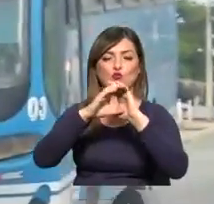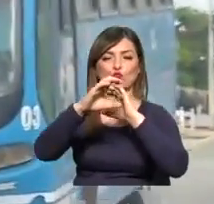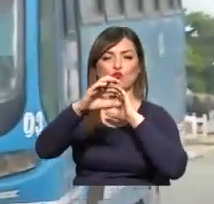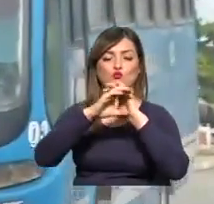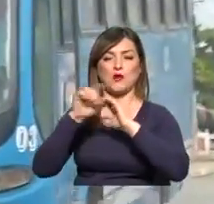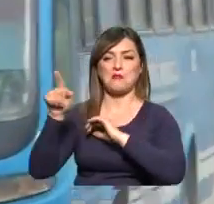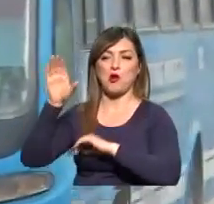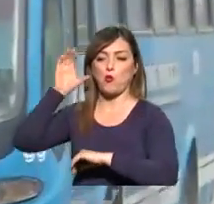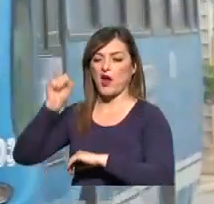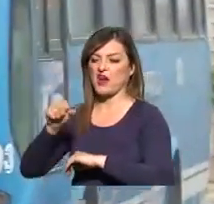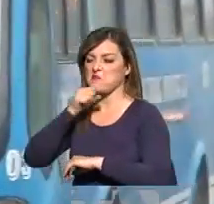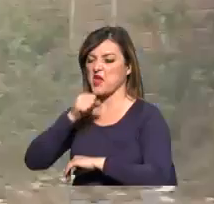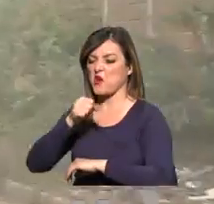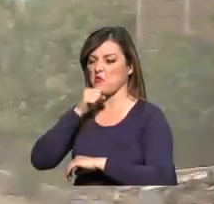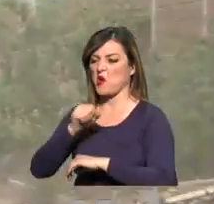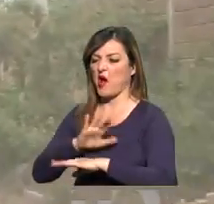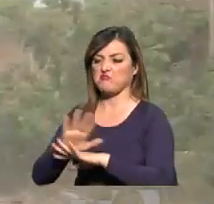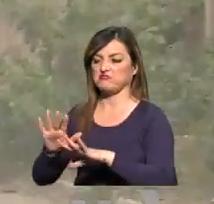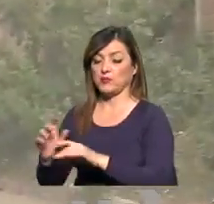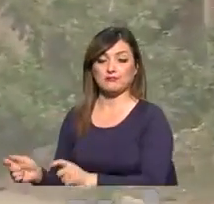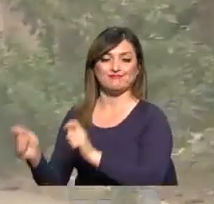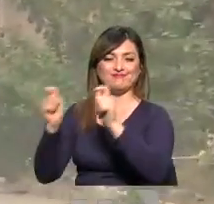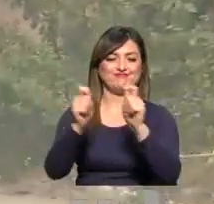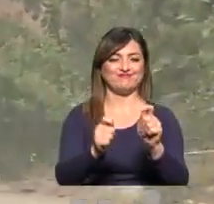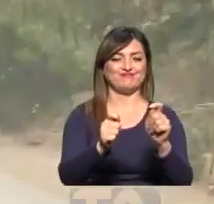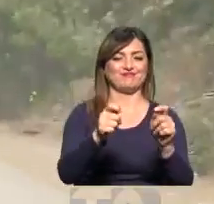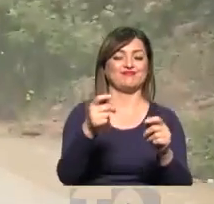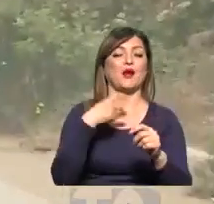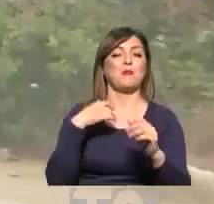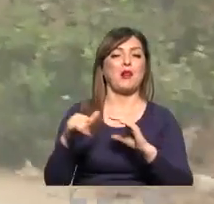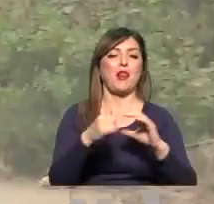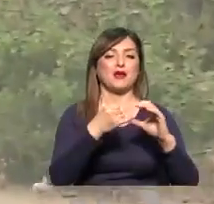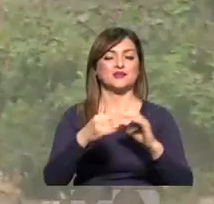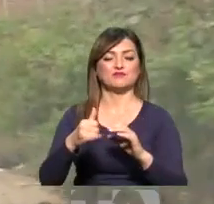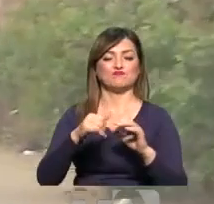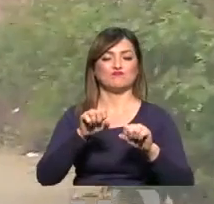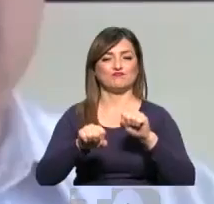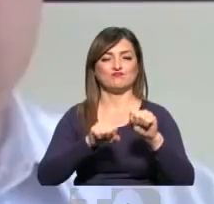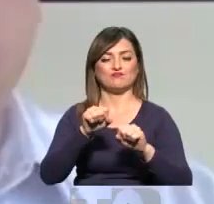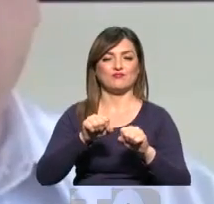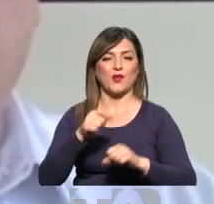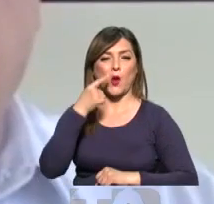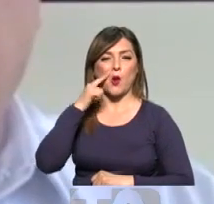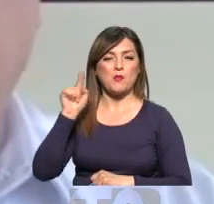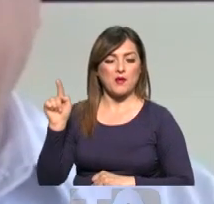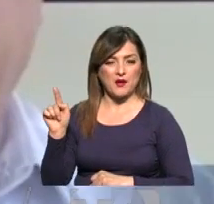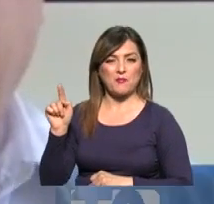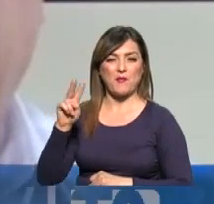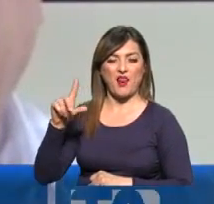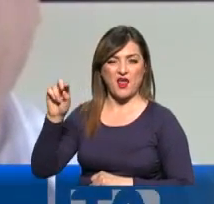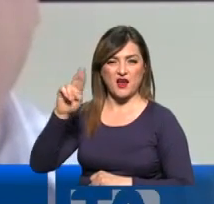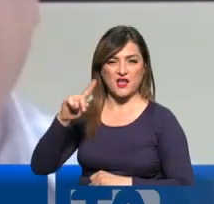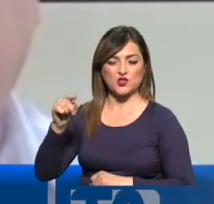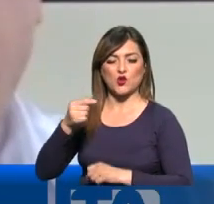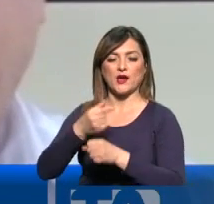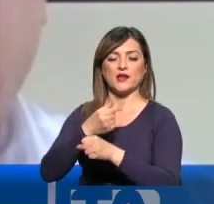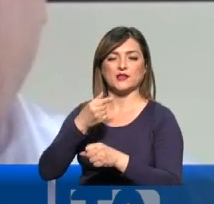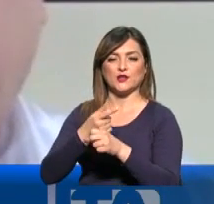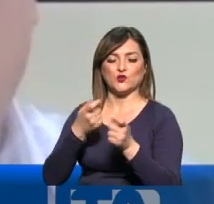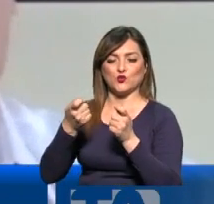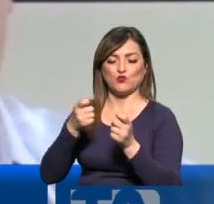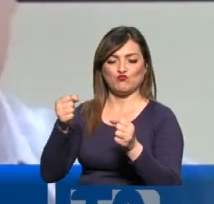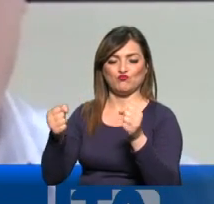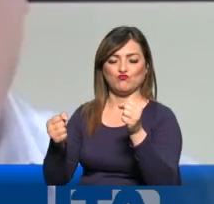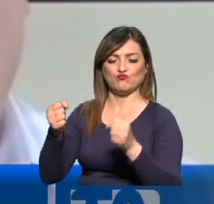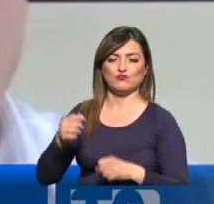buses dados de baja en Cuenca, donde Valareso era gerente de control de tránsito. Para el ministro aún no hay elementos para creer que se